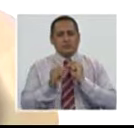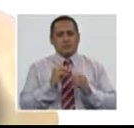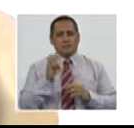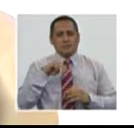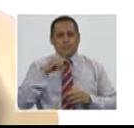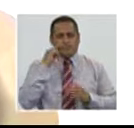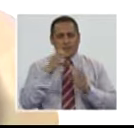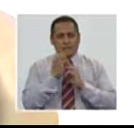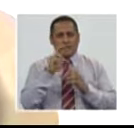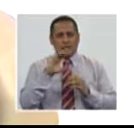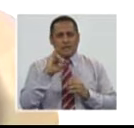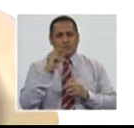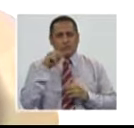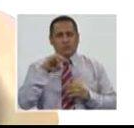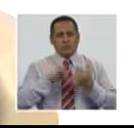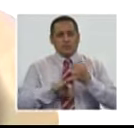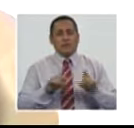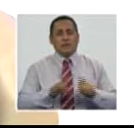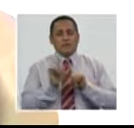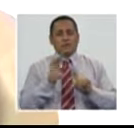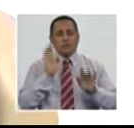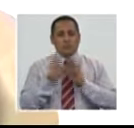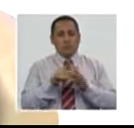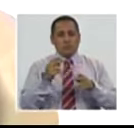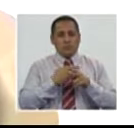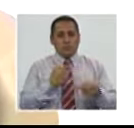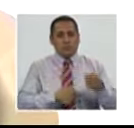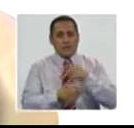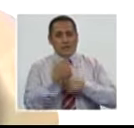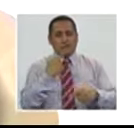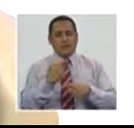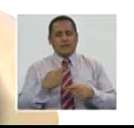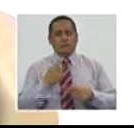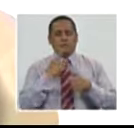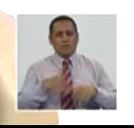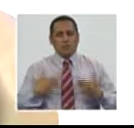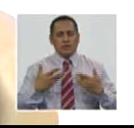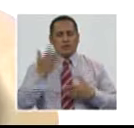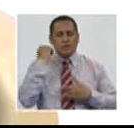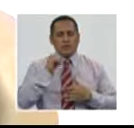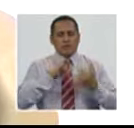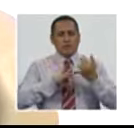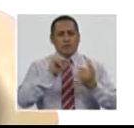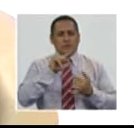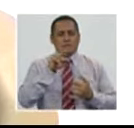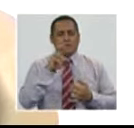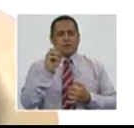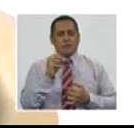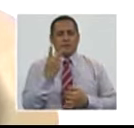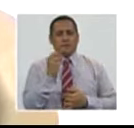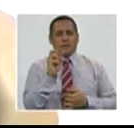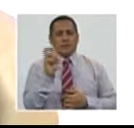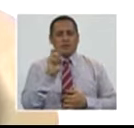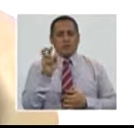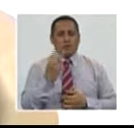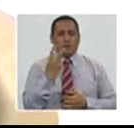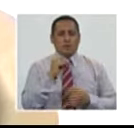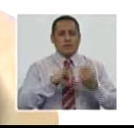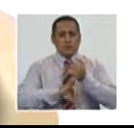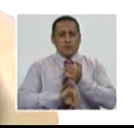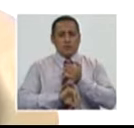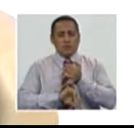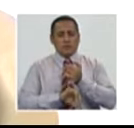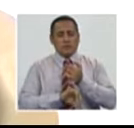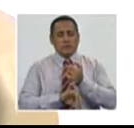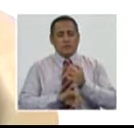los es migraciones y es por eso que te decía si estaba muy próximo al viaje pueden hacer uso del salvoconducto que te cuesta 20 dólares 20